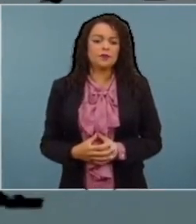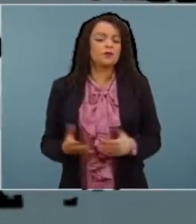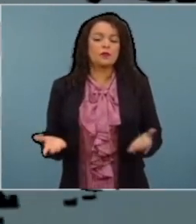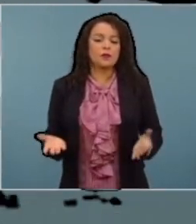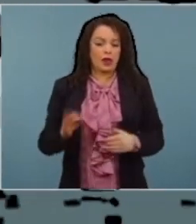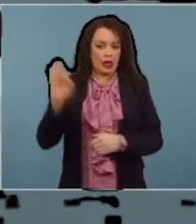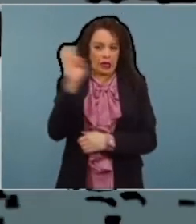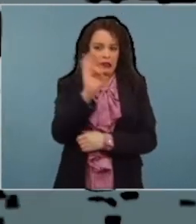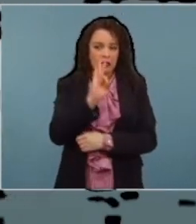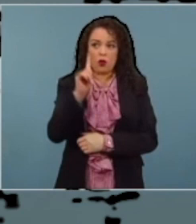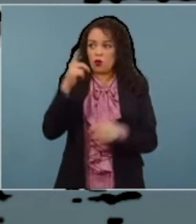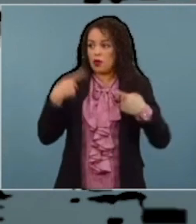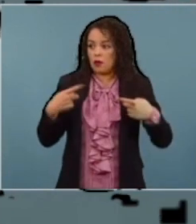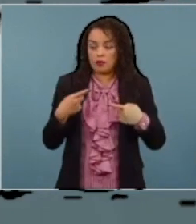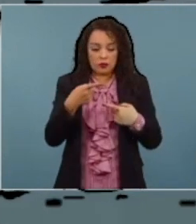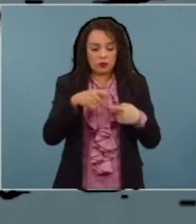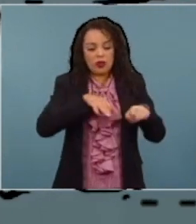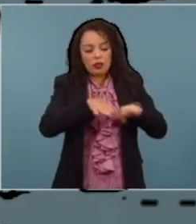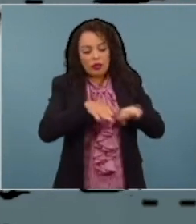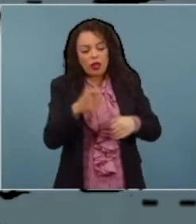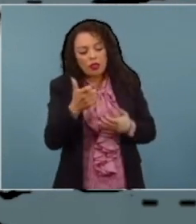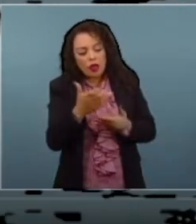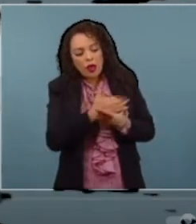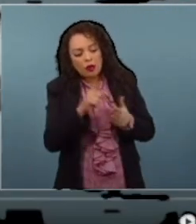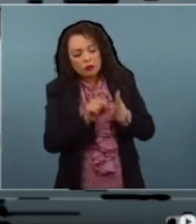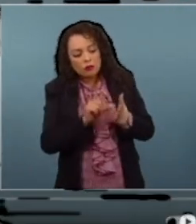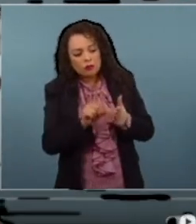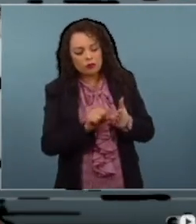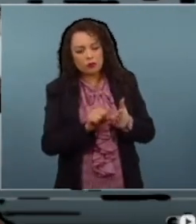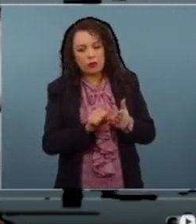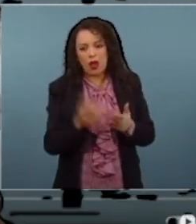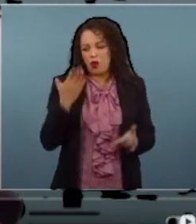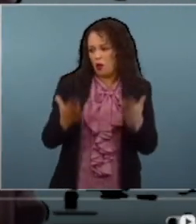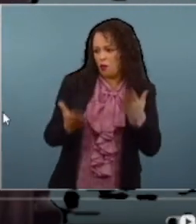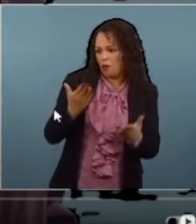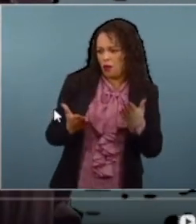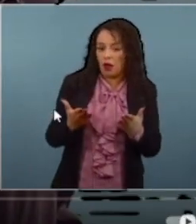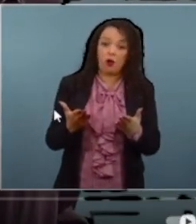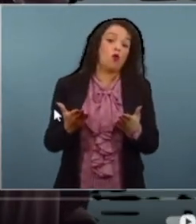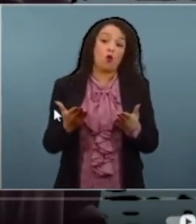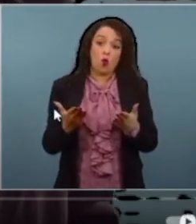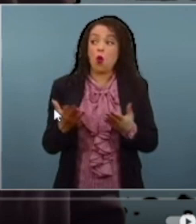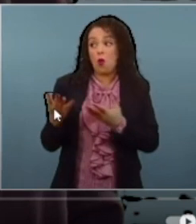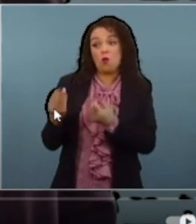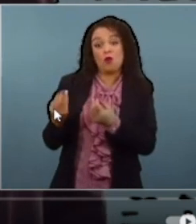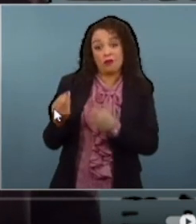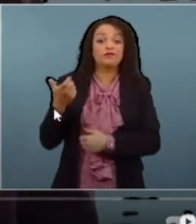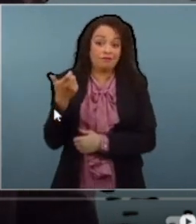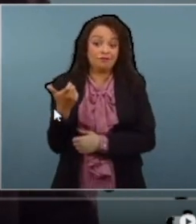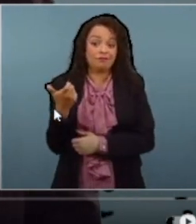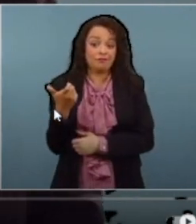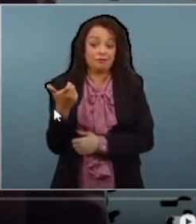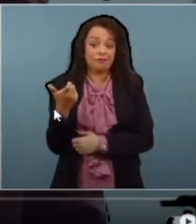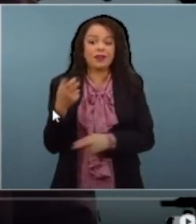en lo que gana un trabajador, o lo que es el salario mínimo, ¿no? Incluso hasta lo que gana